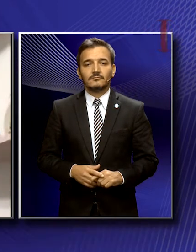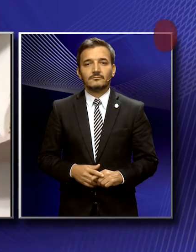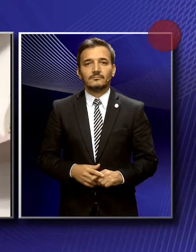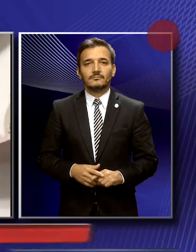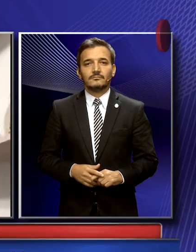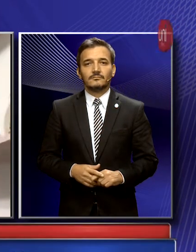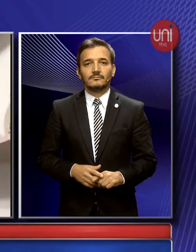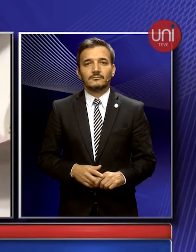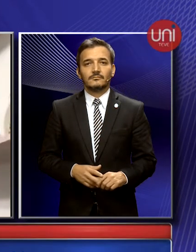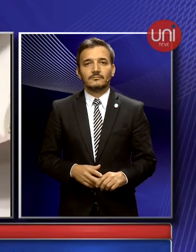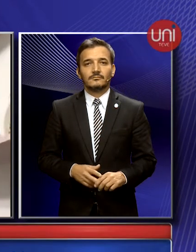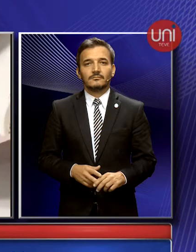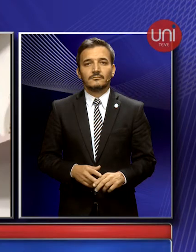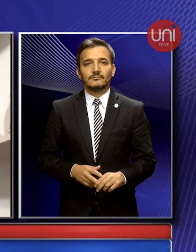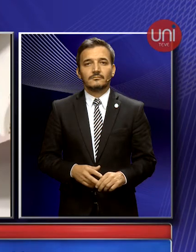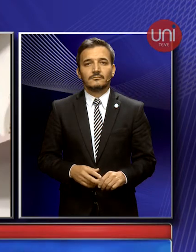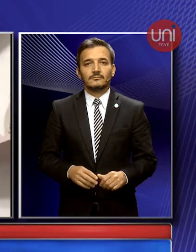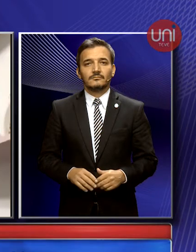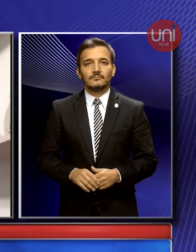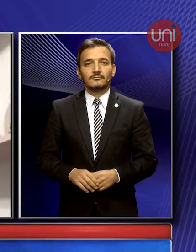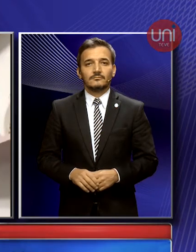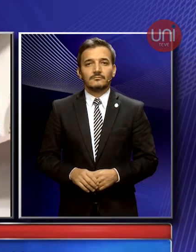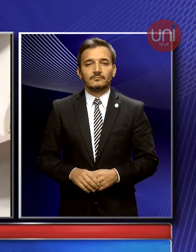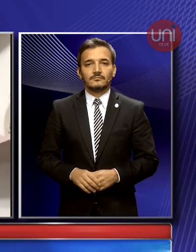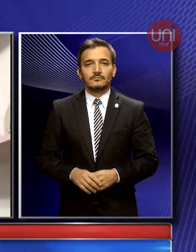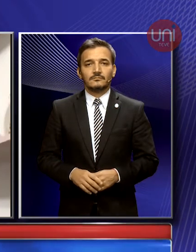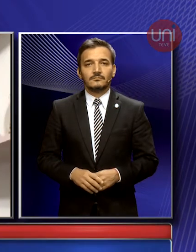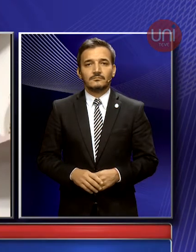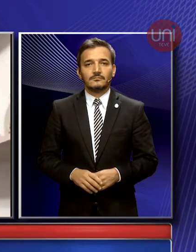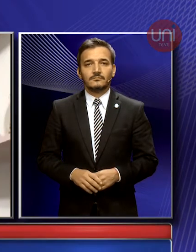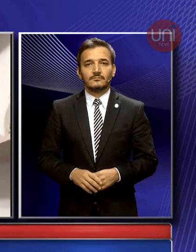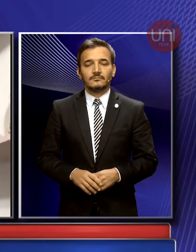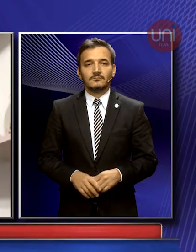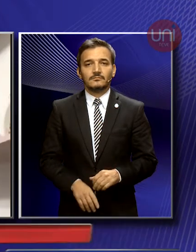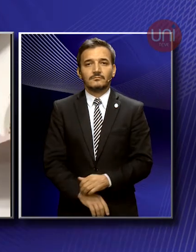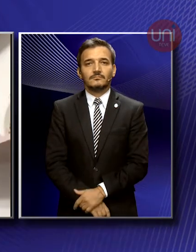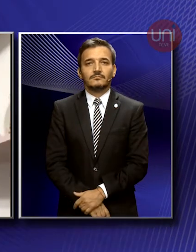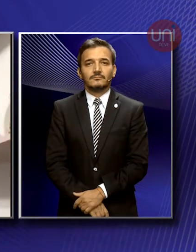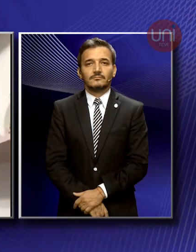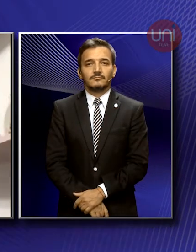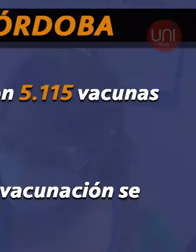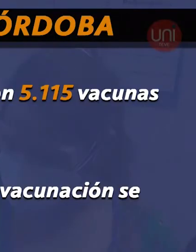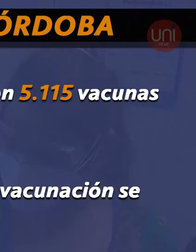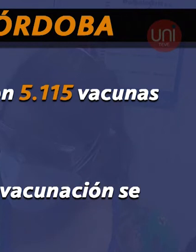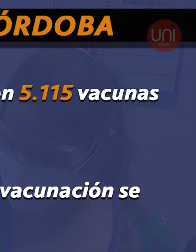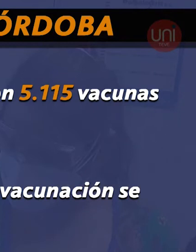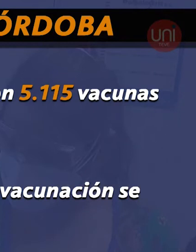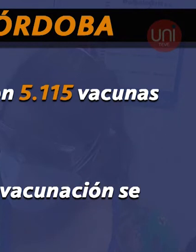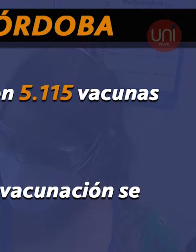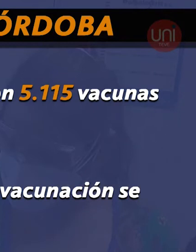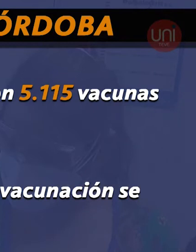de vacunas. En total, desde que comenzó este proceso de vacunación, estamos hablando de